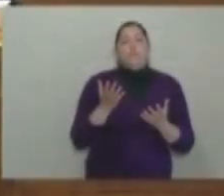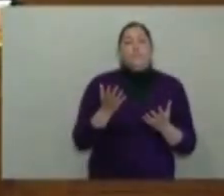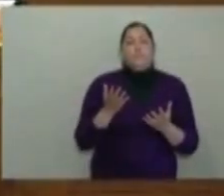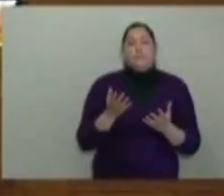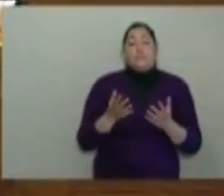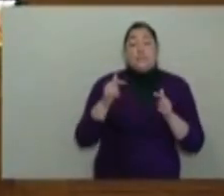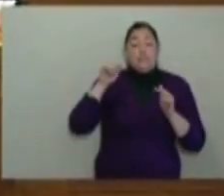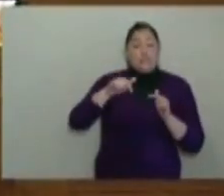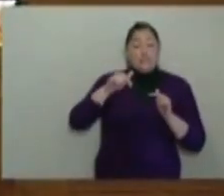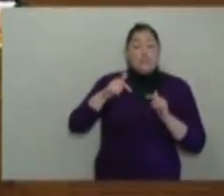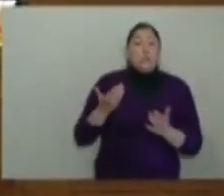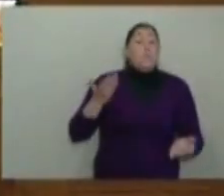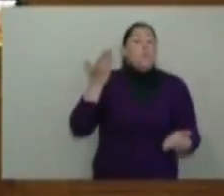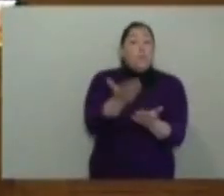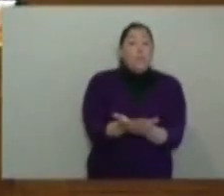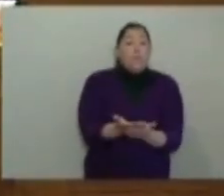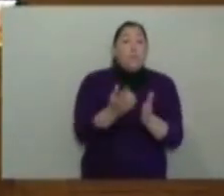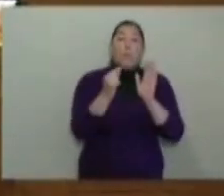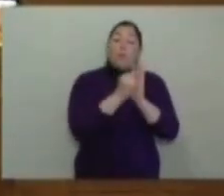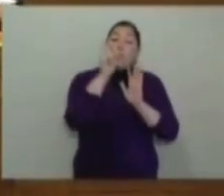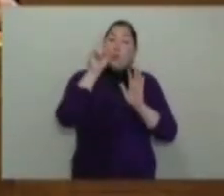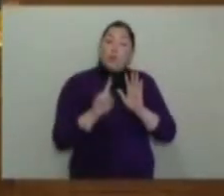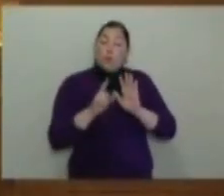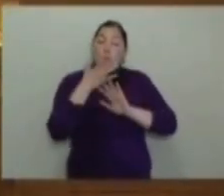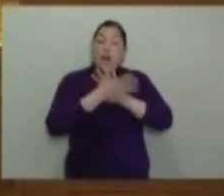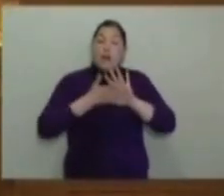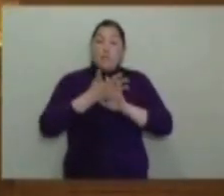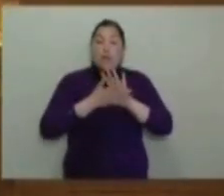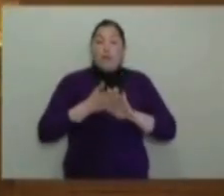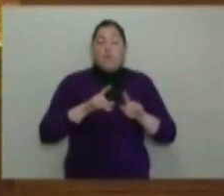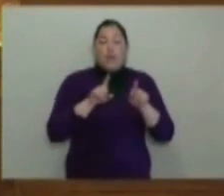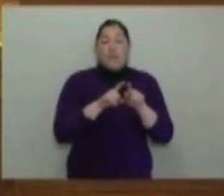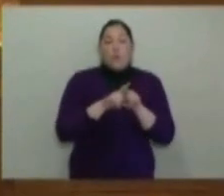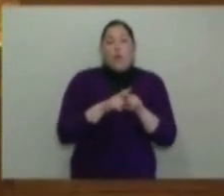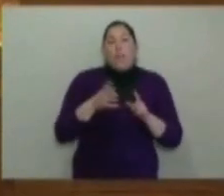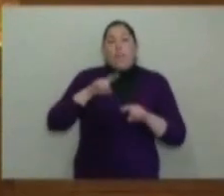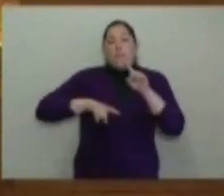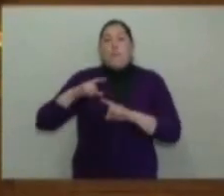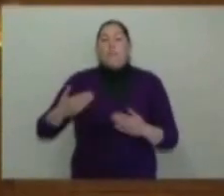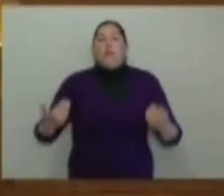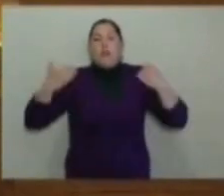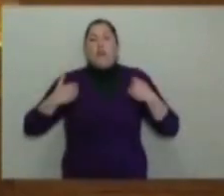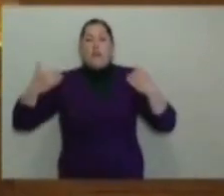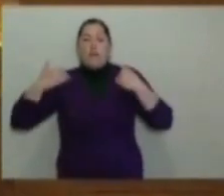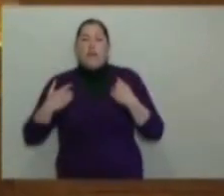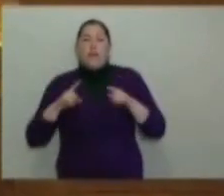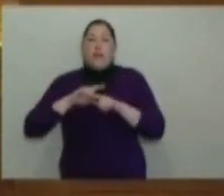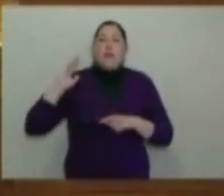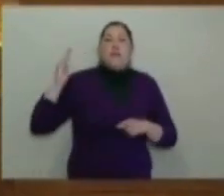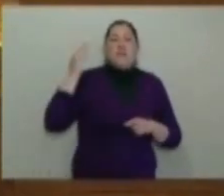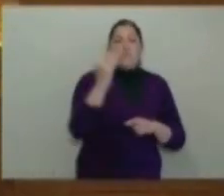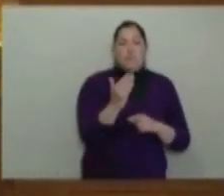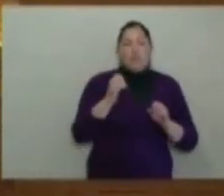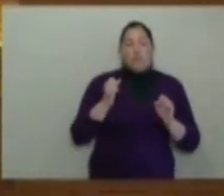y en esa moción en el primer punto se hablaba de minimizar en el marco de sus competencias el impacto que las medidas contempladas en el acuerdo del Consejo